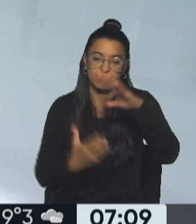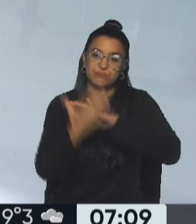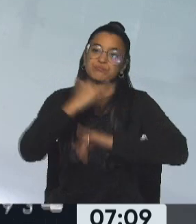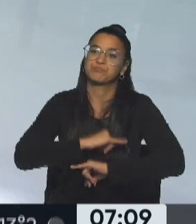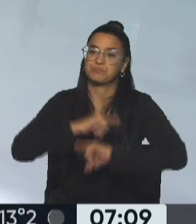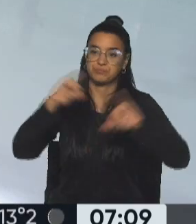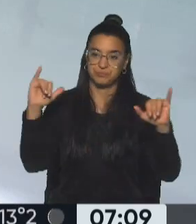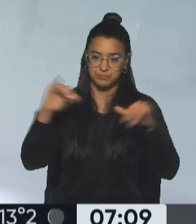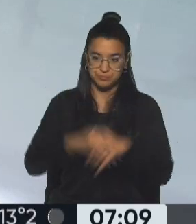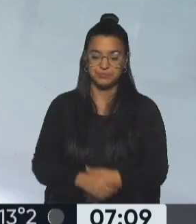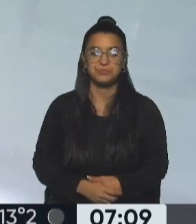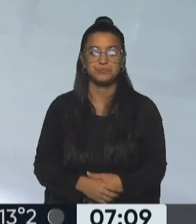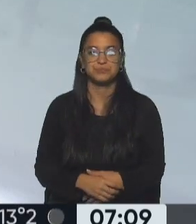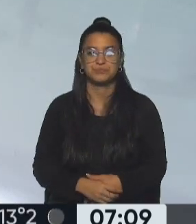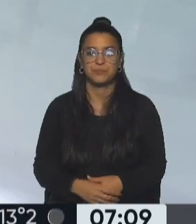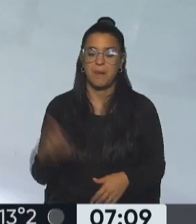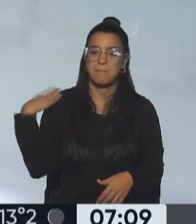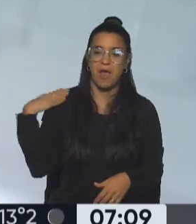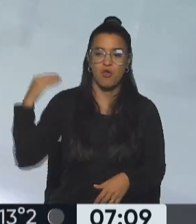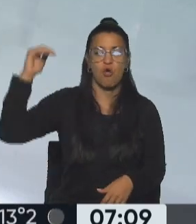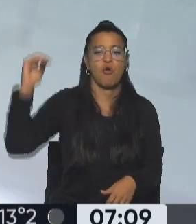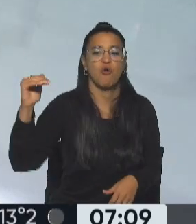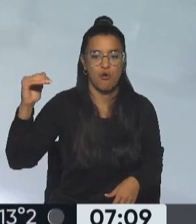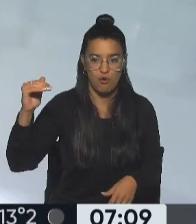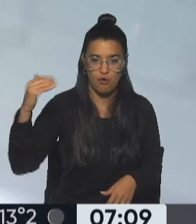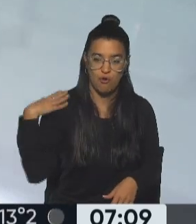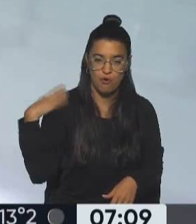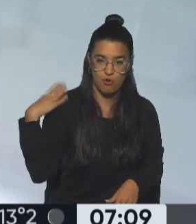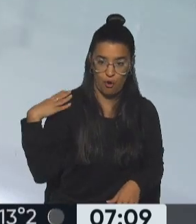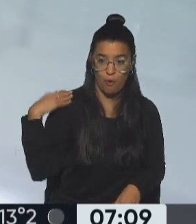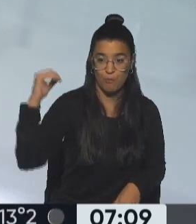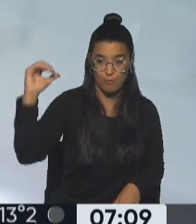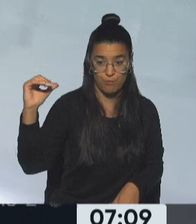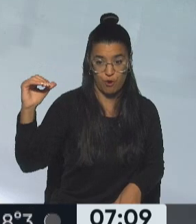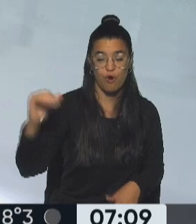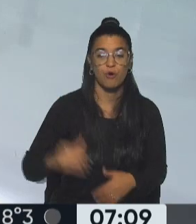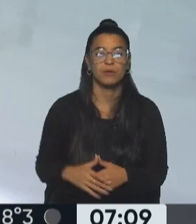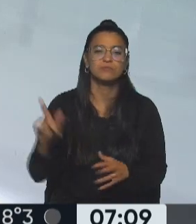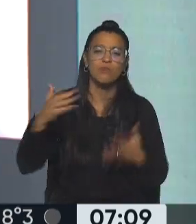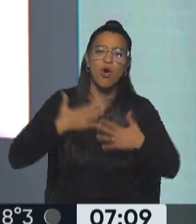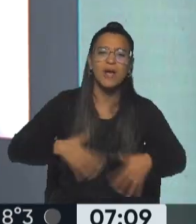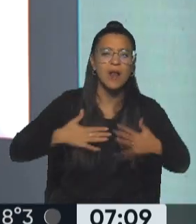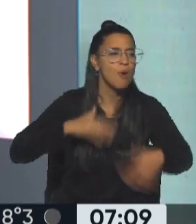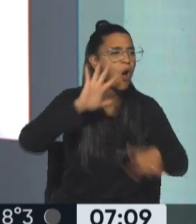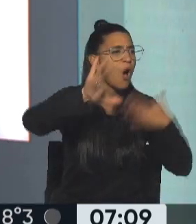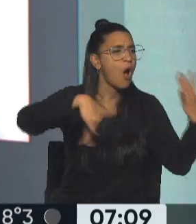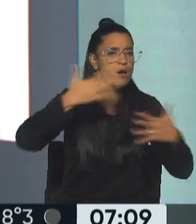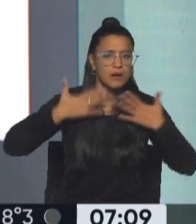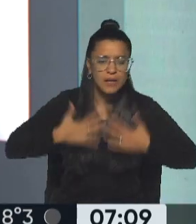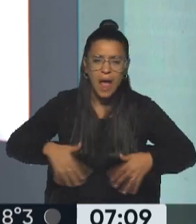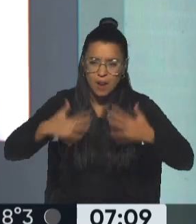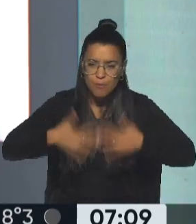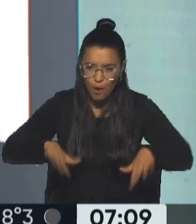es el mensaje que quisieron dar la mano del hombro de Alberto Fernández sobre el ministro de economía sí calmó los marcados como